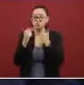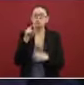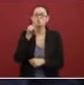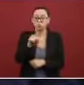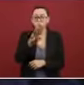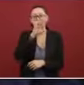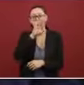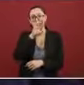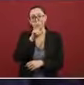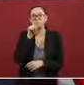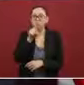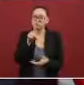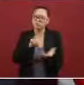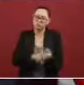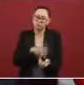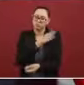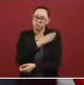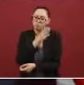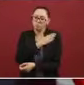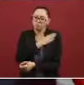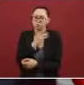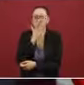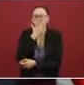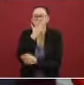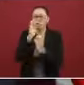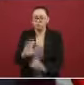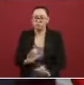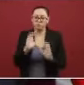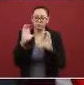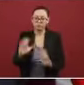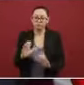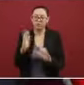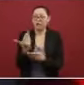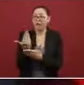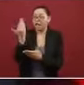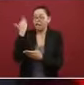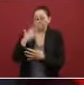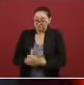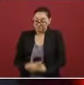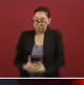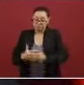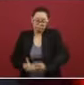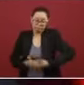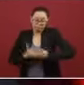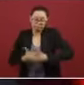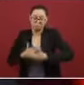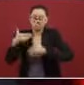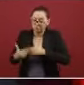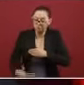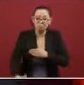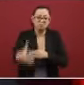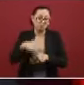bueno que ha de cuidar tu amor, su faz preciosa, pues la que un día te llevó en su seno siguió sufriendo y se